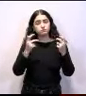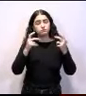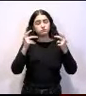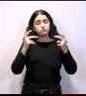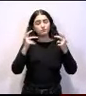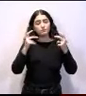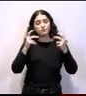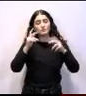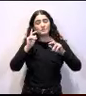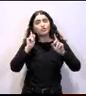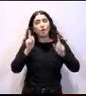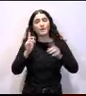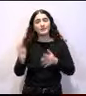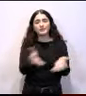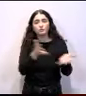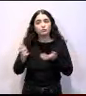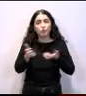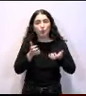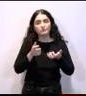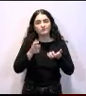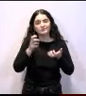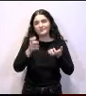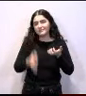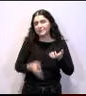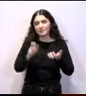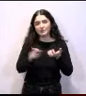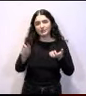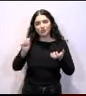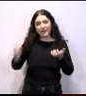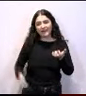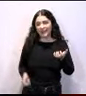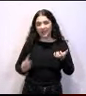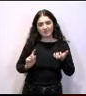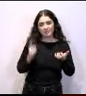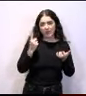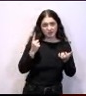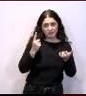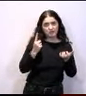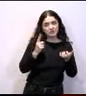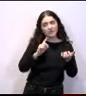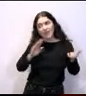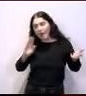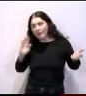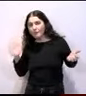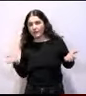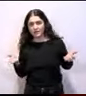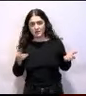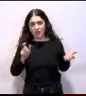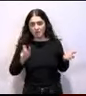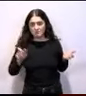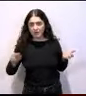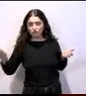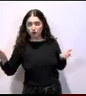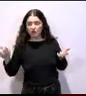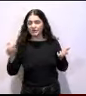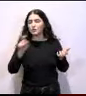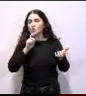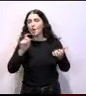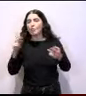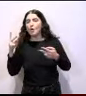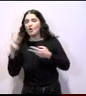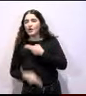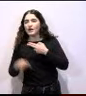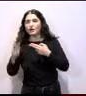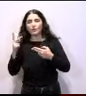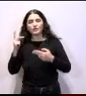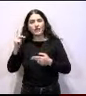beneficiar a los de siempre, a las rentas más altas, y, por otro lado, afectará con recortes y tarifazos